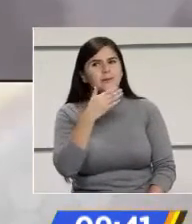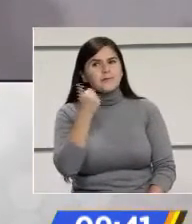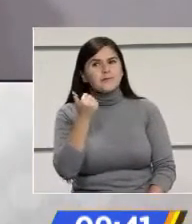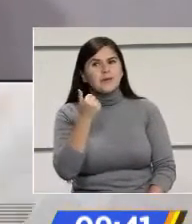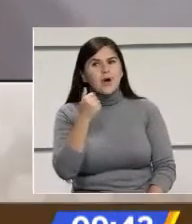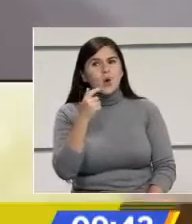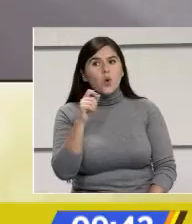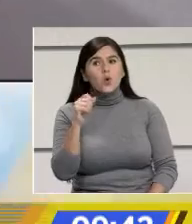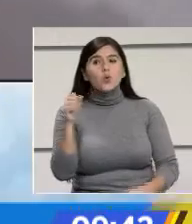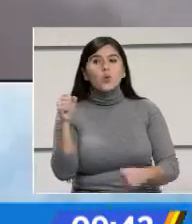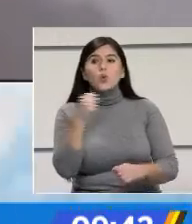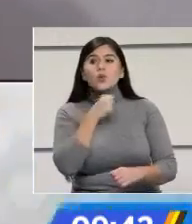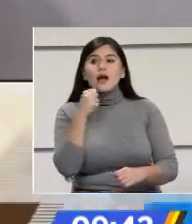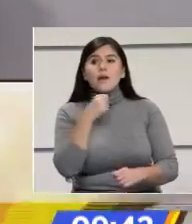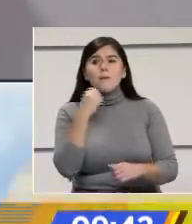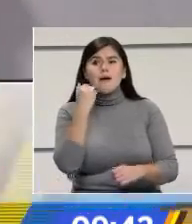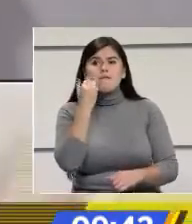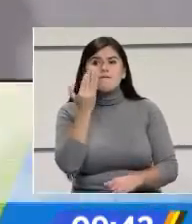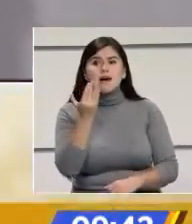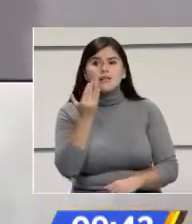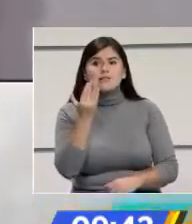Vamos con el torito.